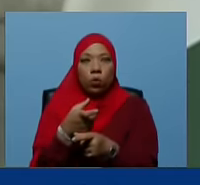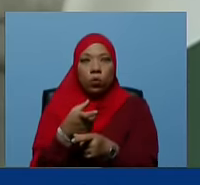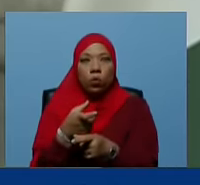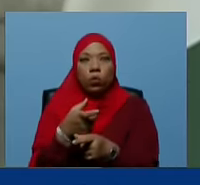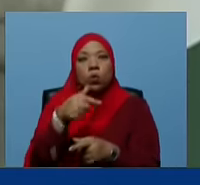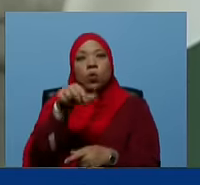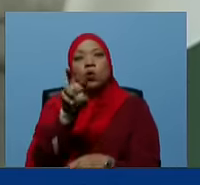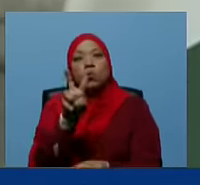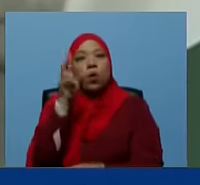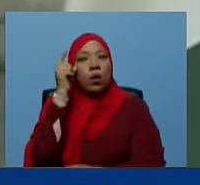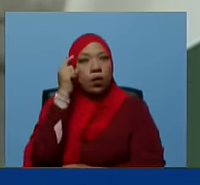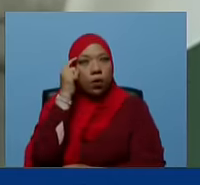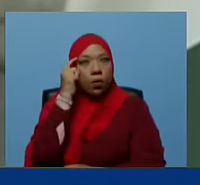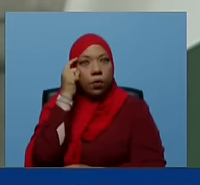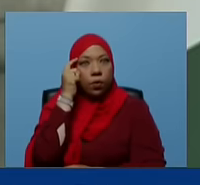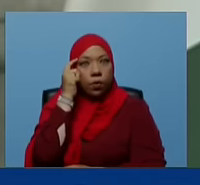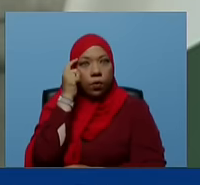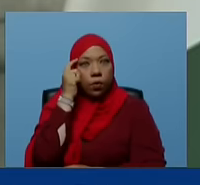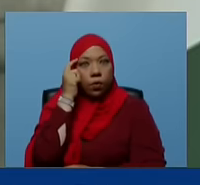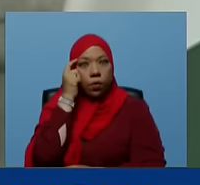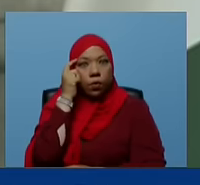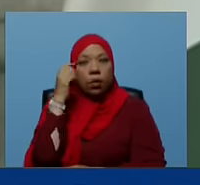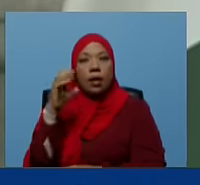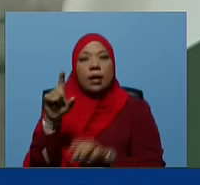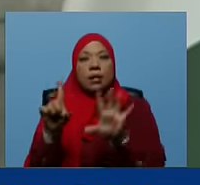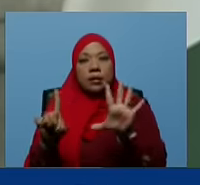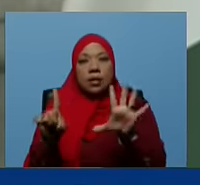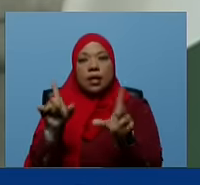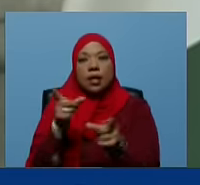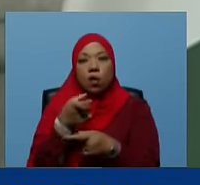Apenas hace dos días, el 6 de agosto,